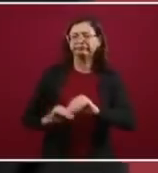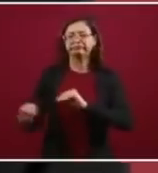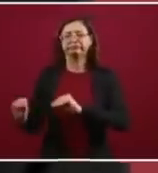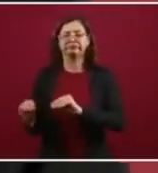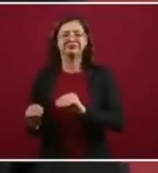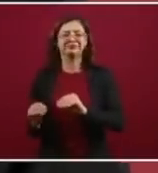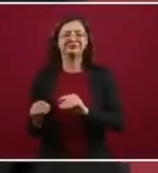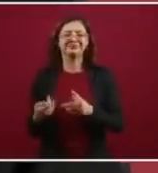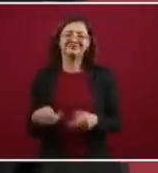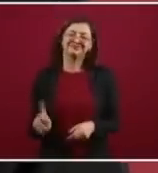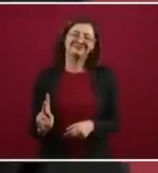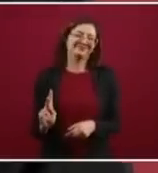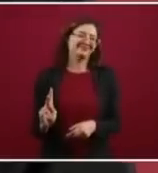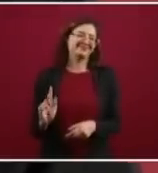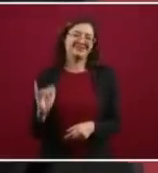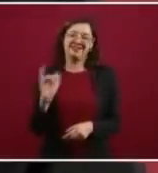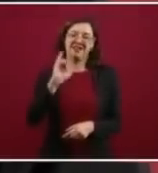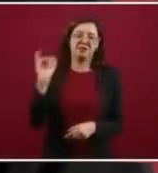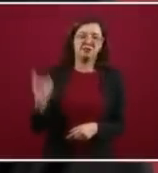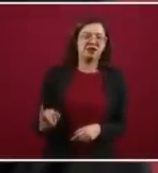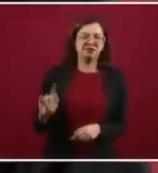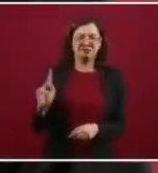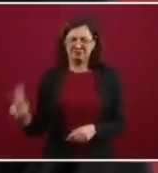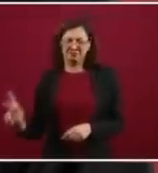Pero no, imagínense,